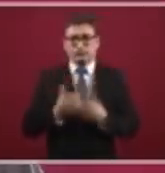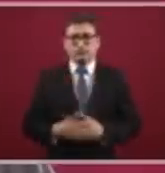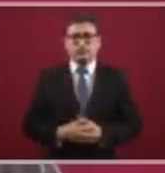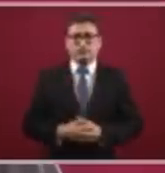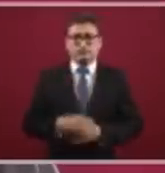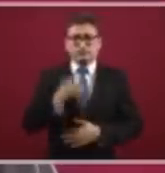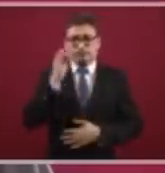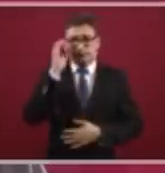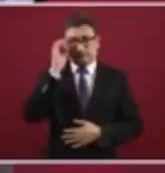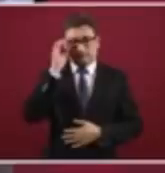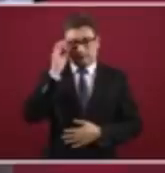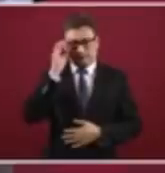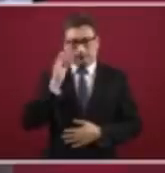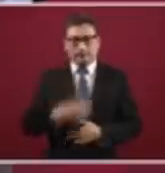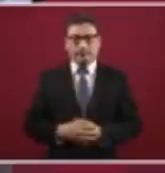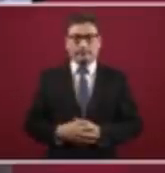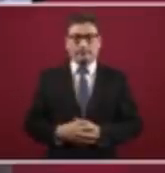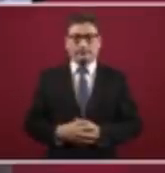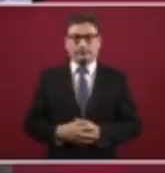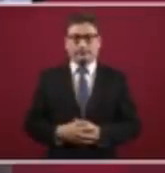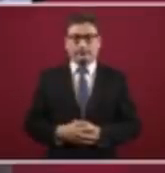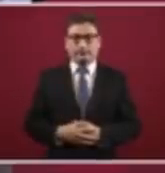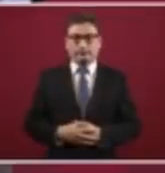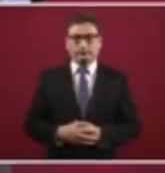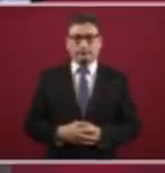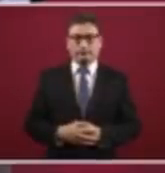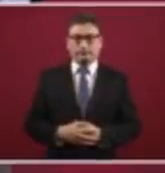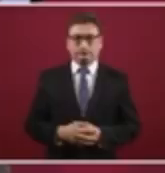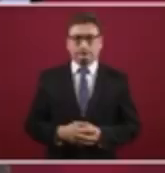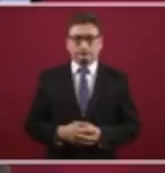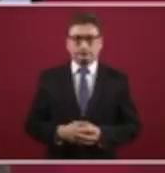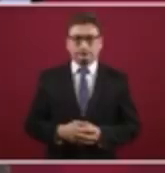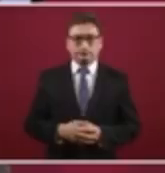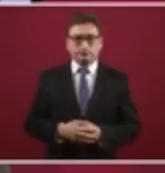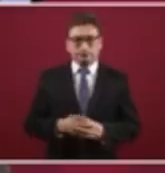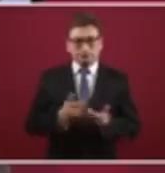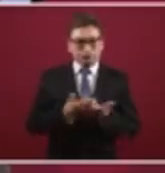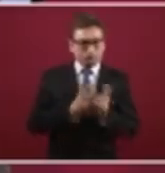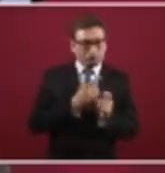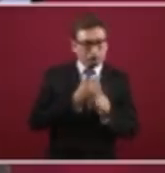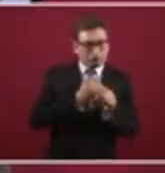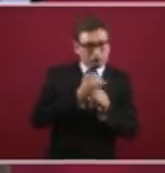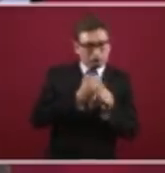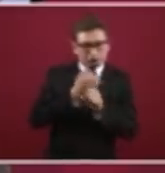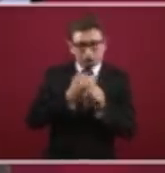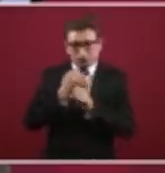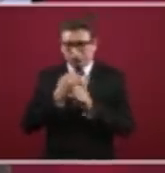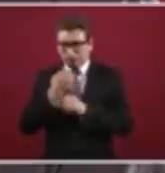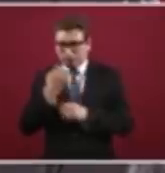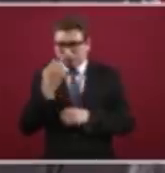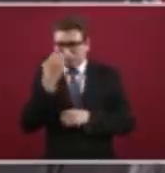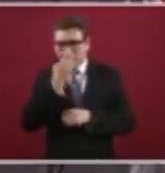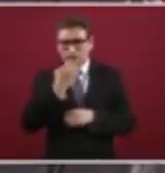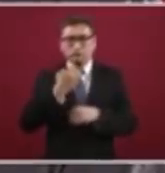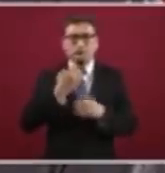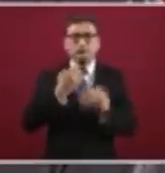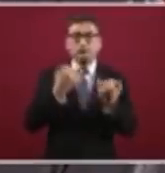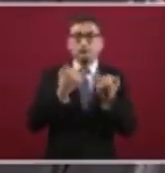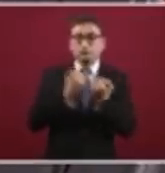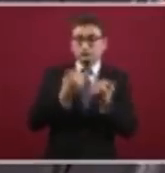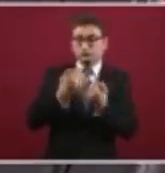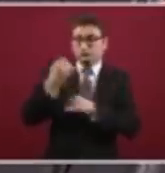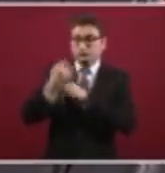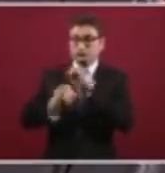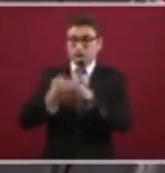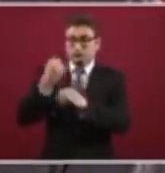para contar con investigadores observadores internacionales están las puertas abiertas